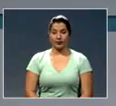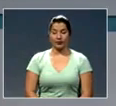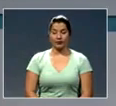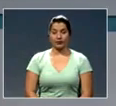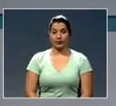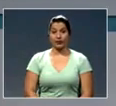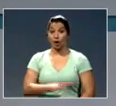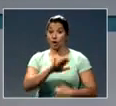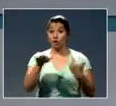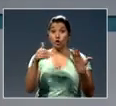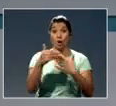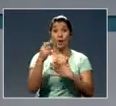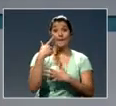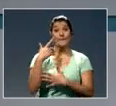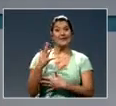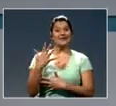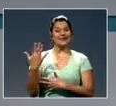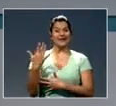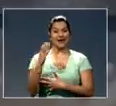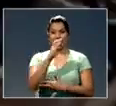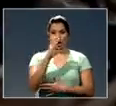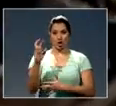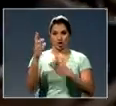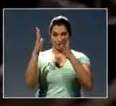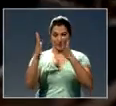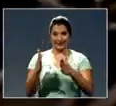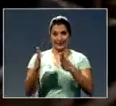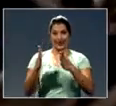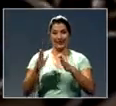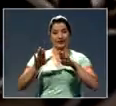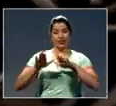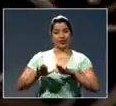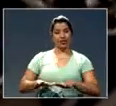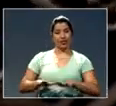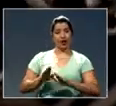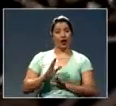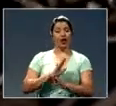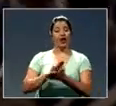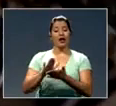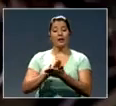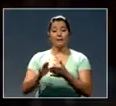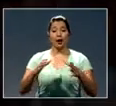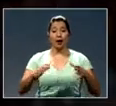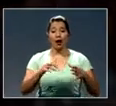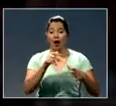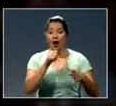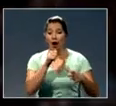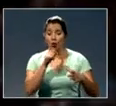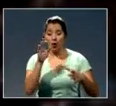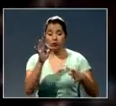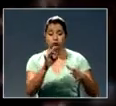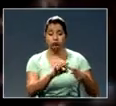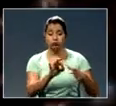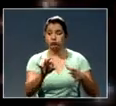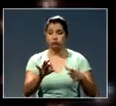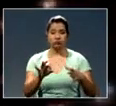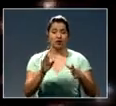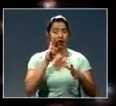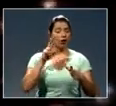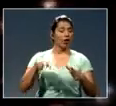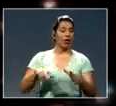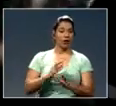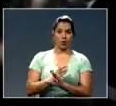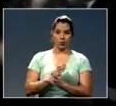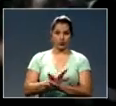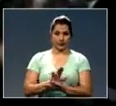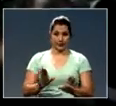Y todo apunta a que los costarricenses bajaron la guardia con la limpieza de los criaderos del dengue. Según la información suministrada por el